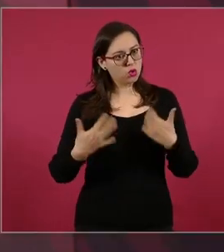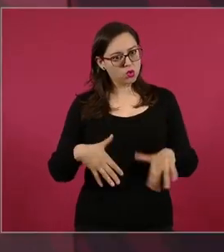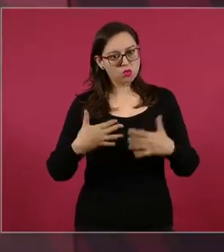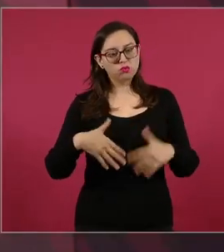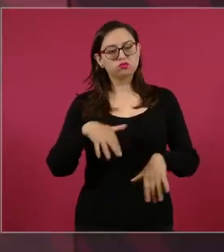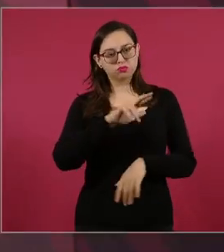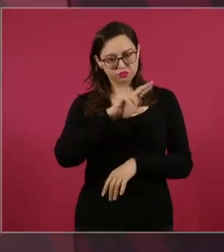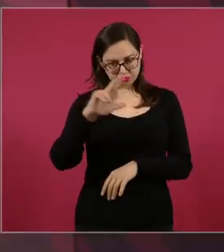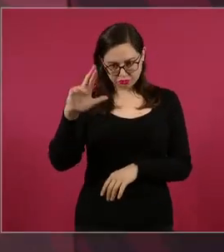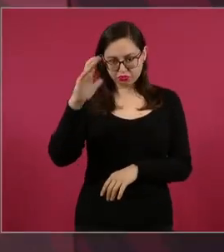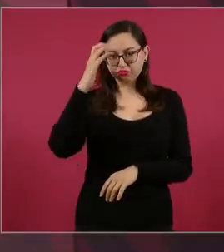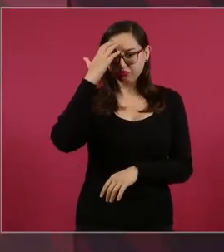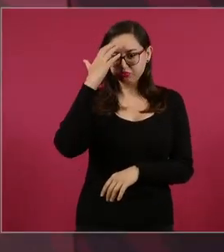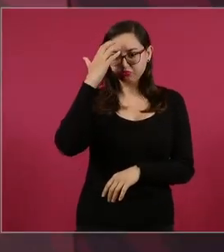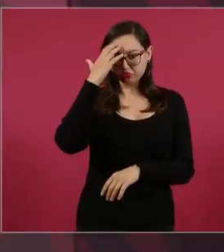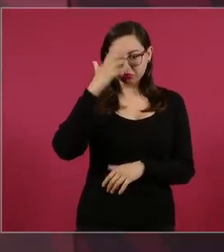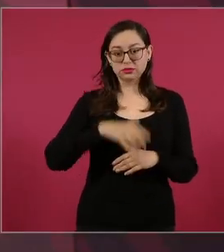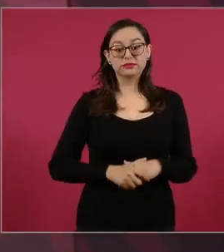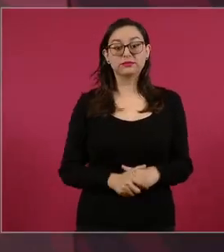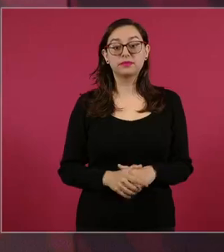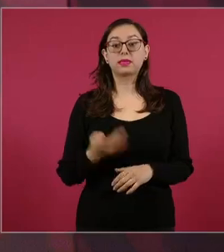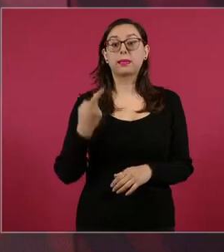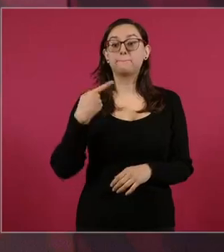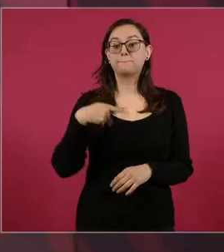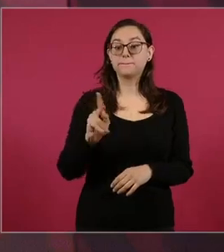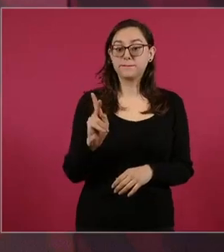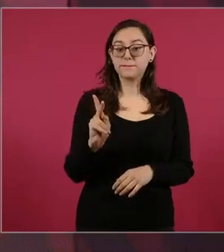mucho, pero algunos